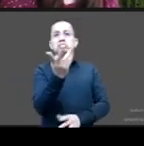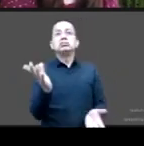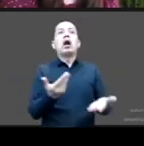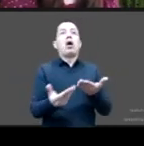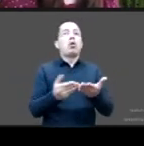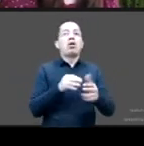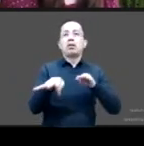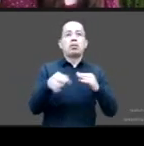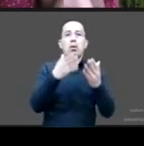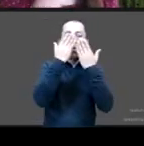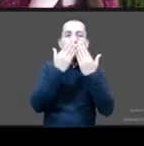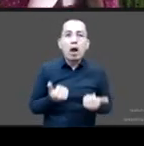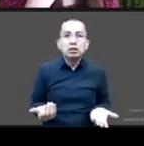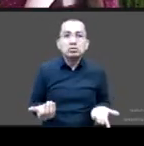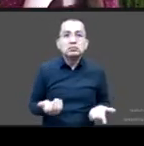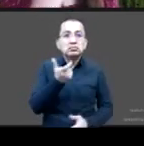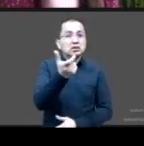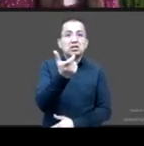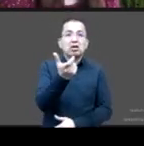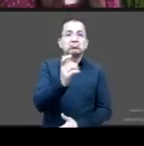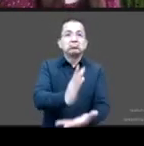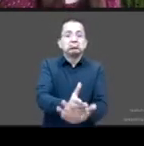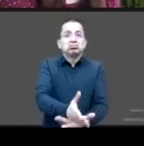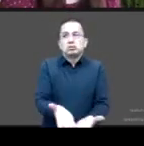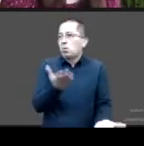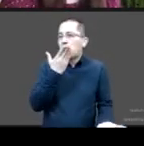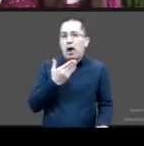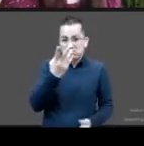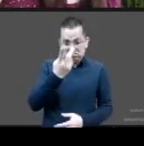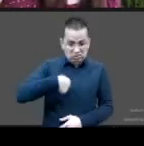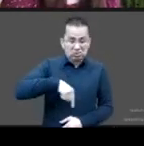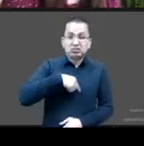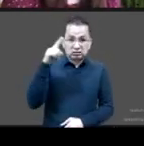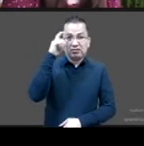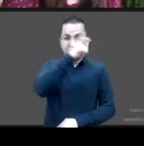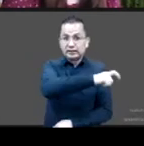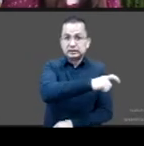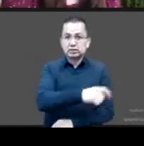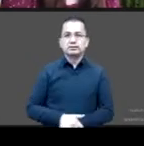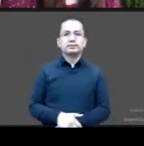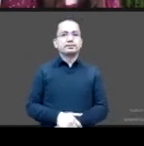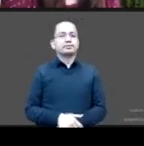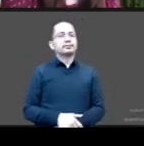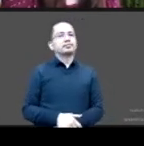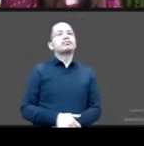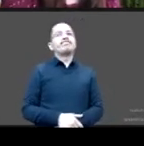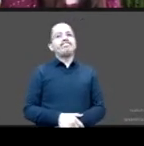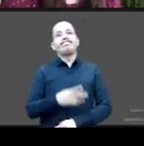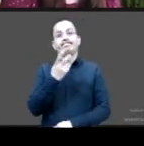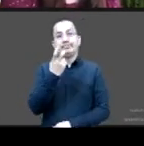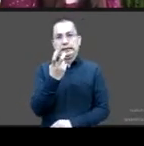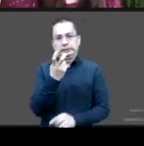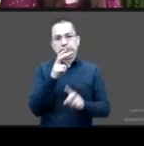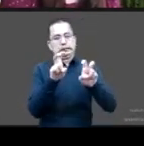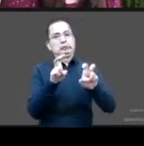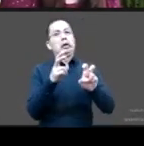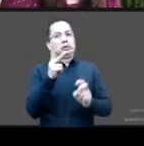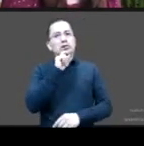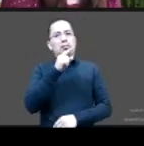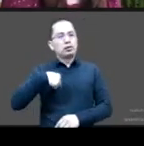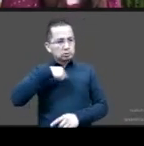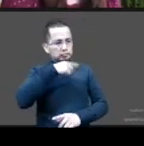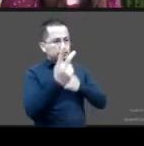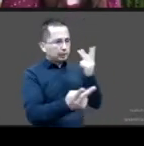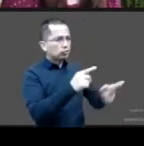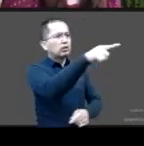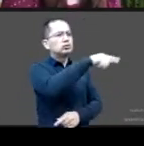muy difícil y muy mal por otro lado hemos estado explorando sus emociones qué pasa con las emociones de los jóvenes